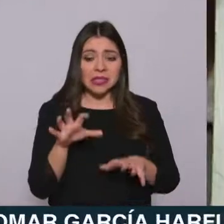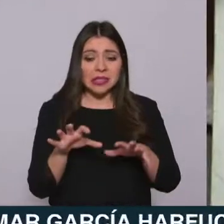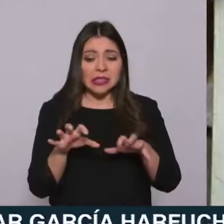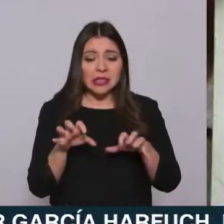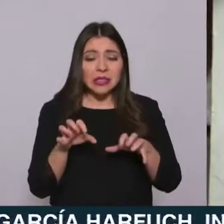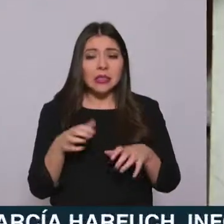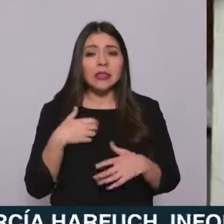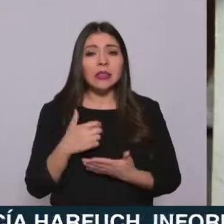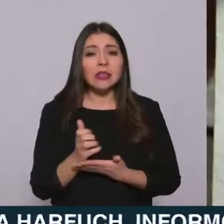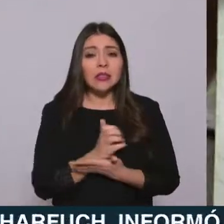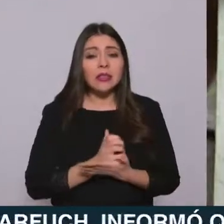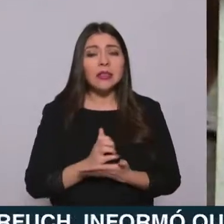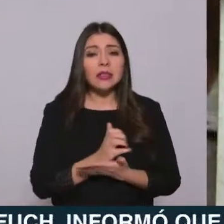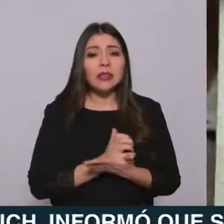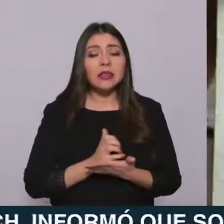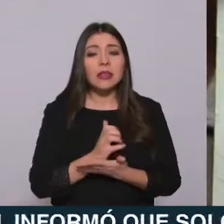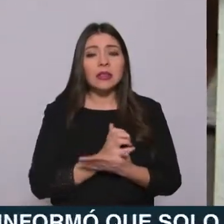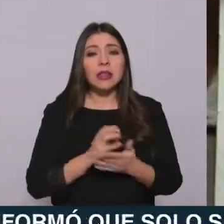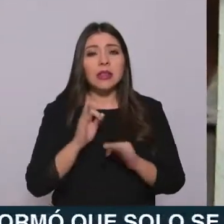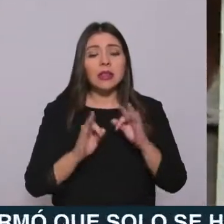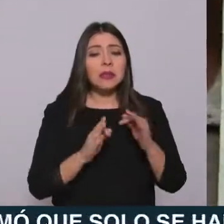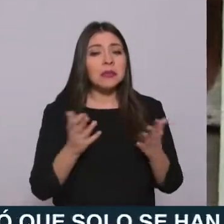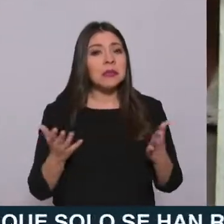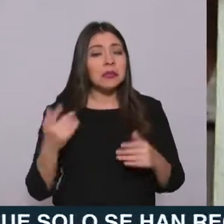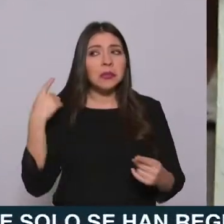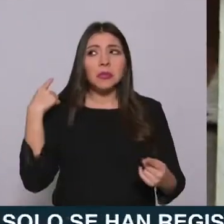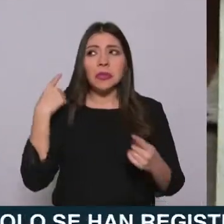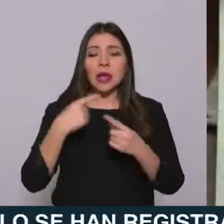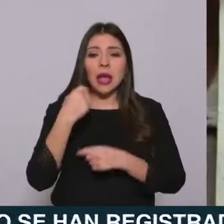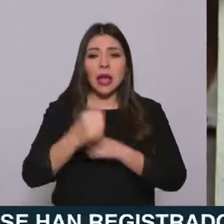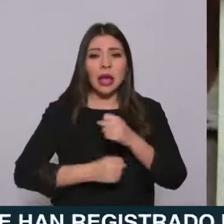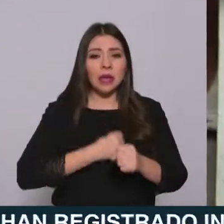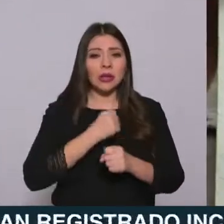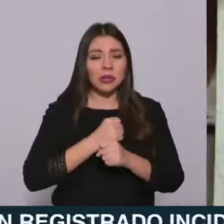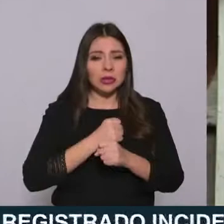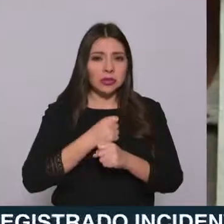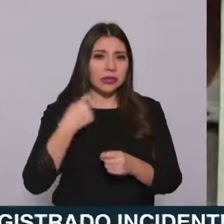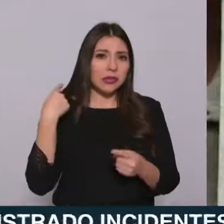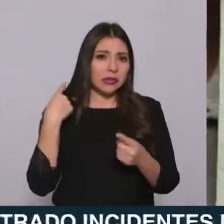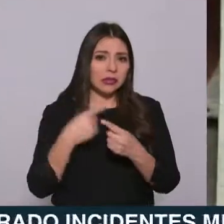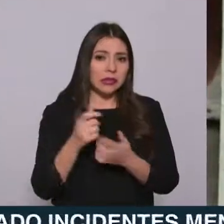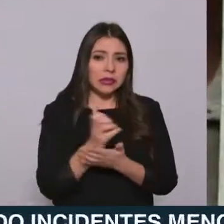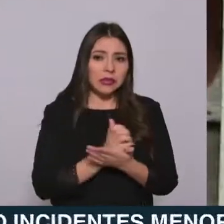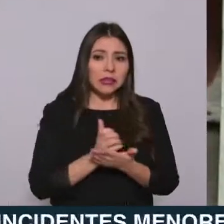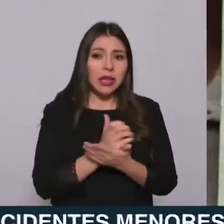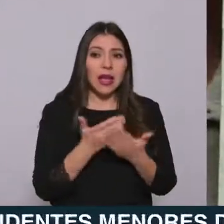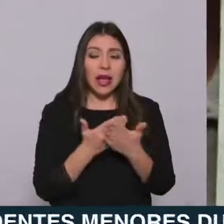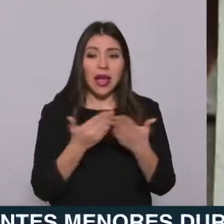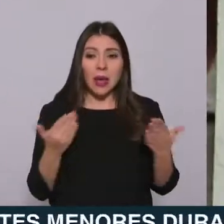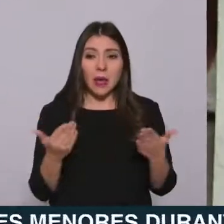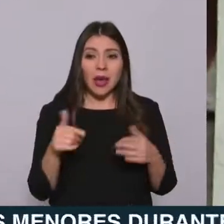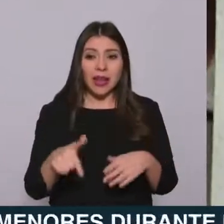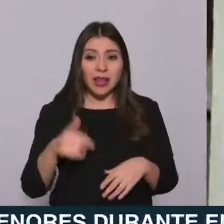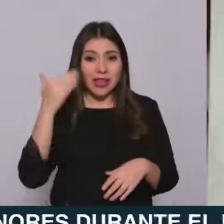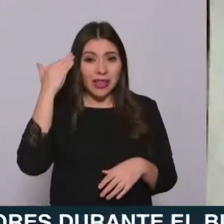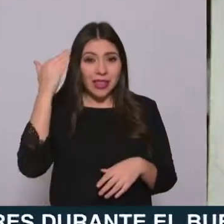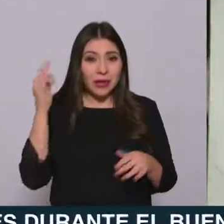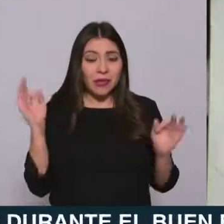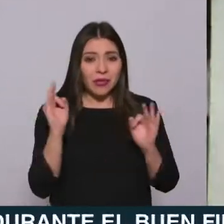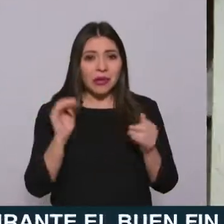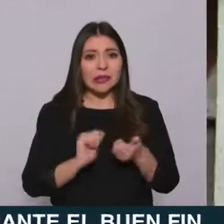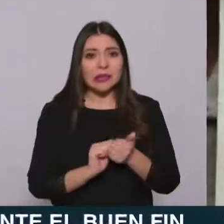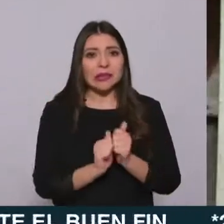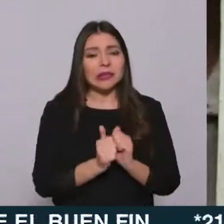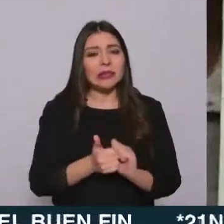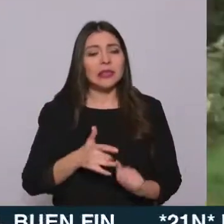tratamiento de hace ya algunos años y ahora pues con el frío como que un poquito